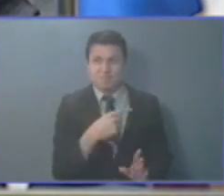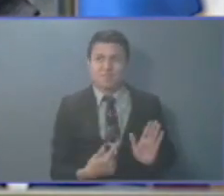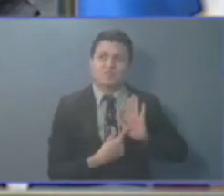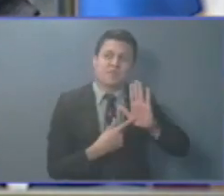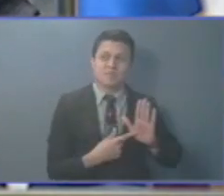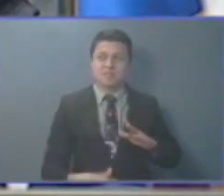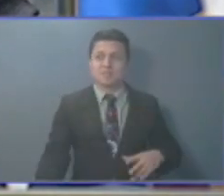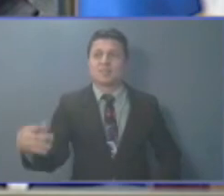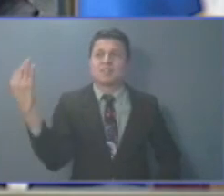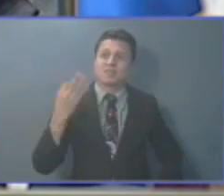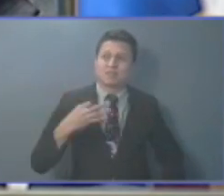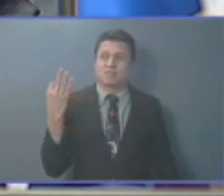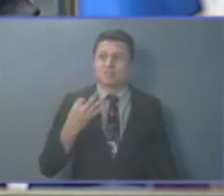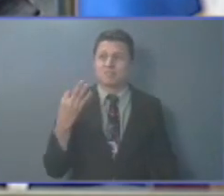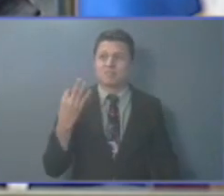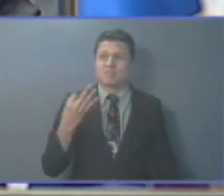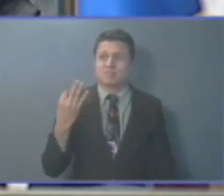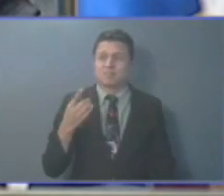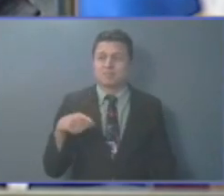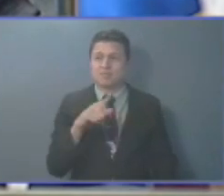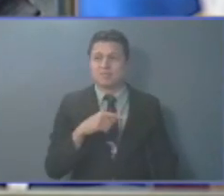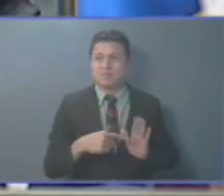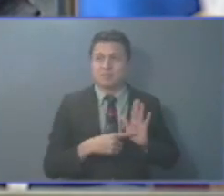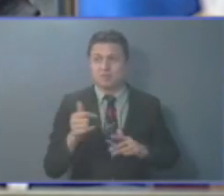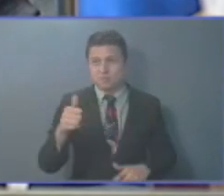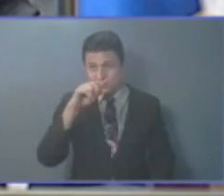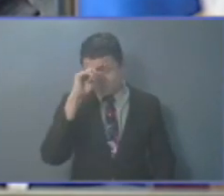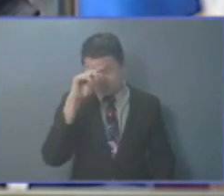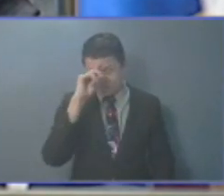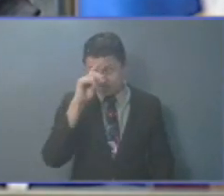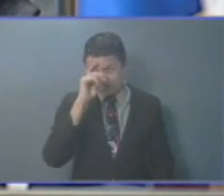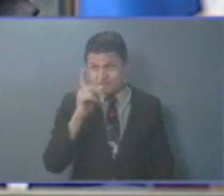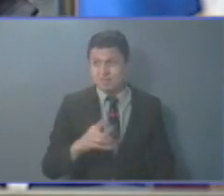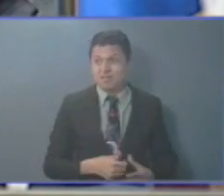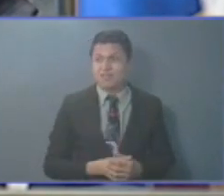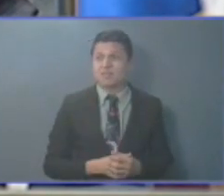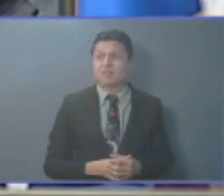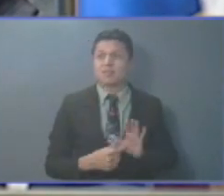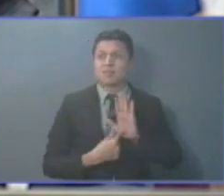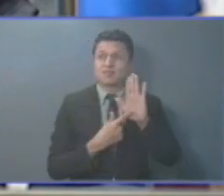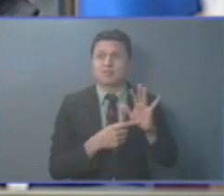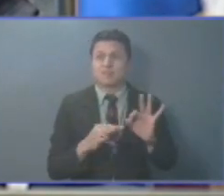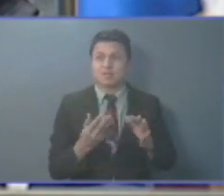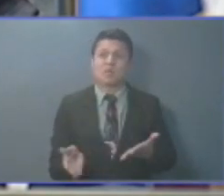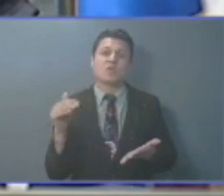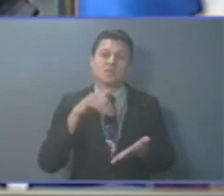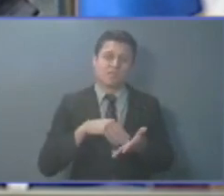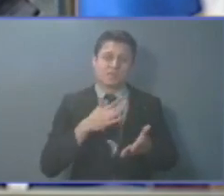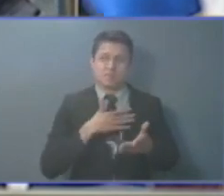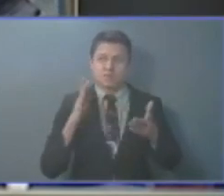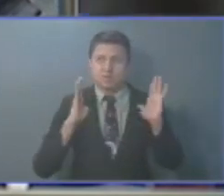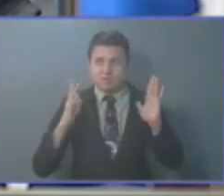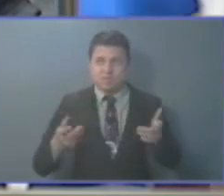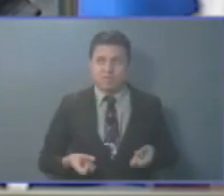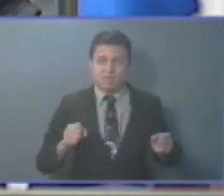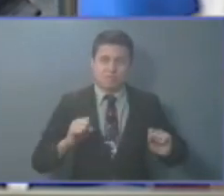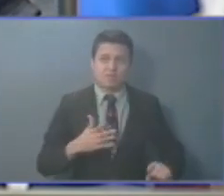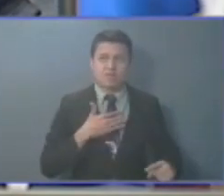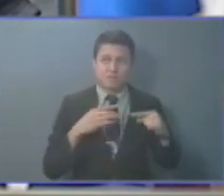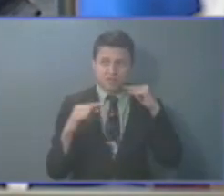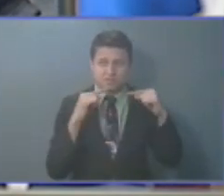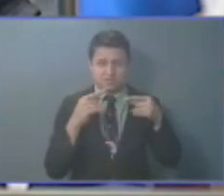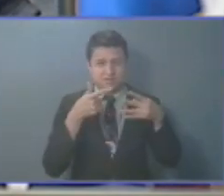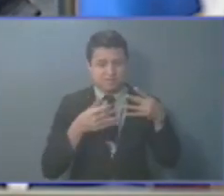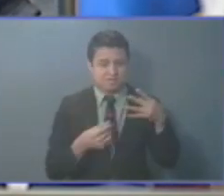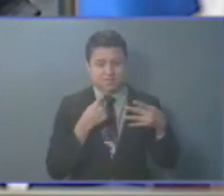la imperiosa necesidad de que interpongan sus buenos oficios a manera de devolverle a mi gobierno las facultades